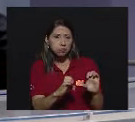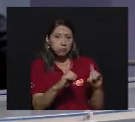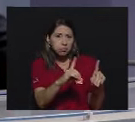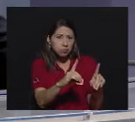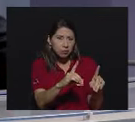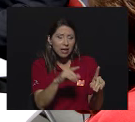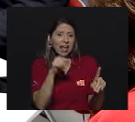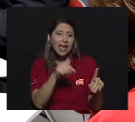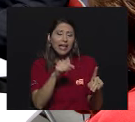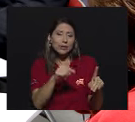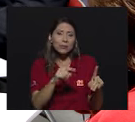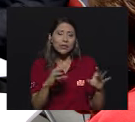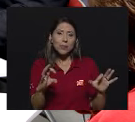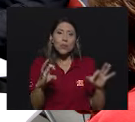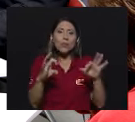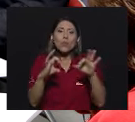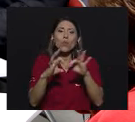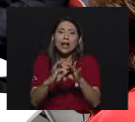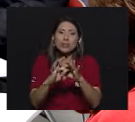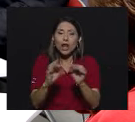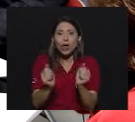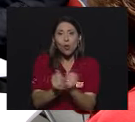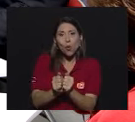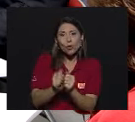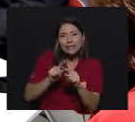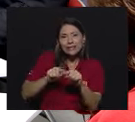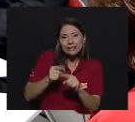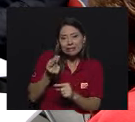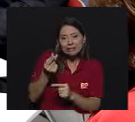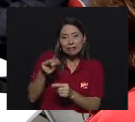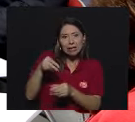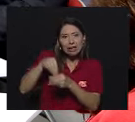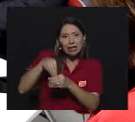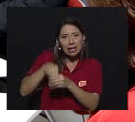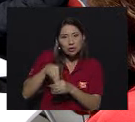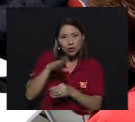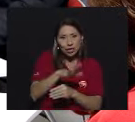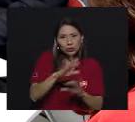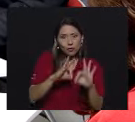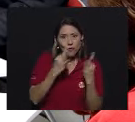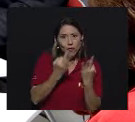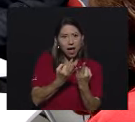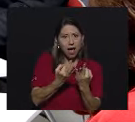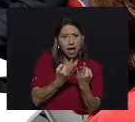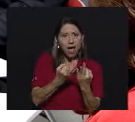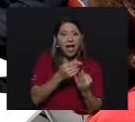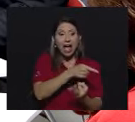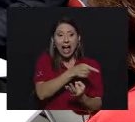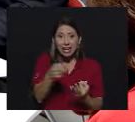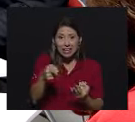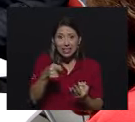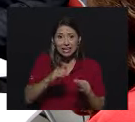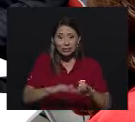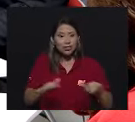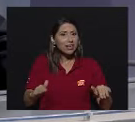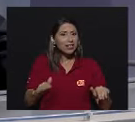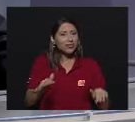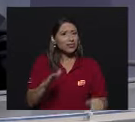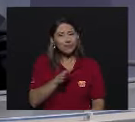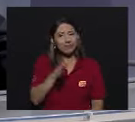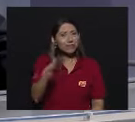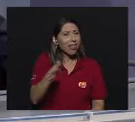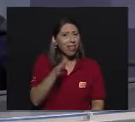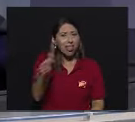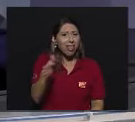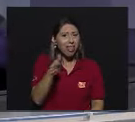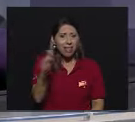incluso está muy estrechamente relacionada con el tema de ingresos, nos revela, digamos, que la asistencia es mucho menor, por ejemplo,